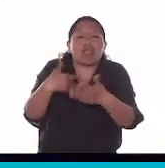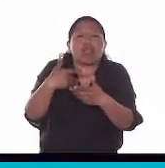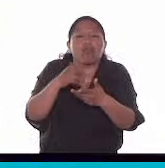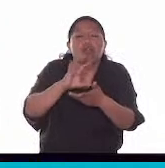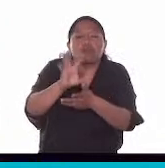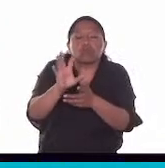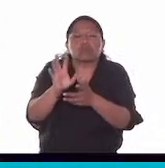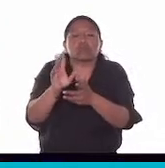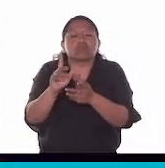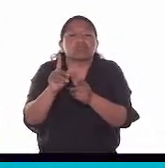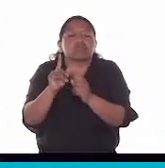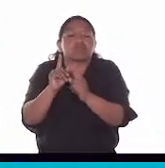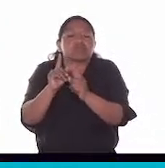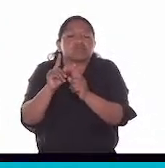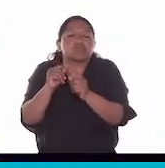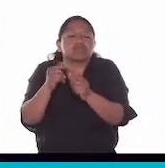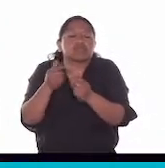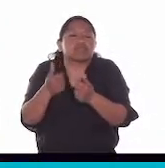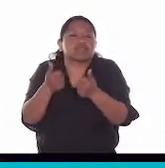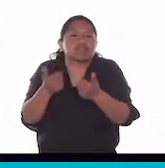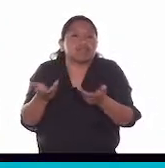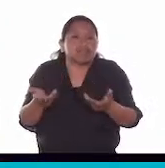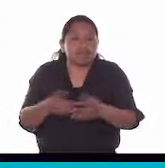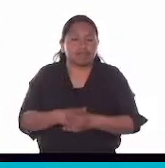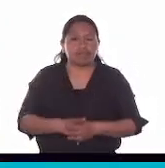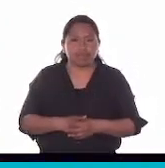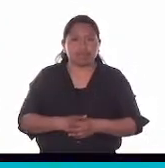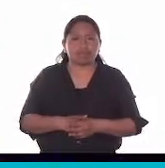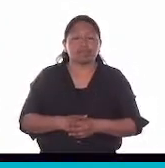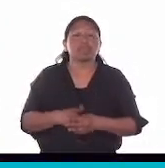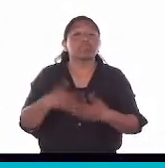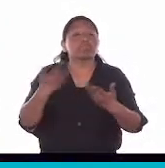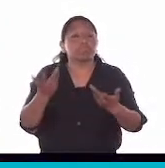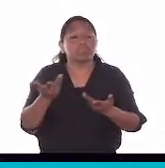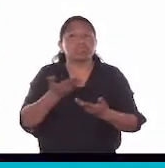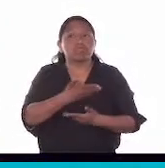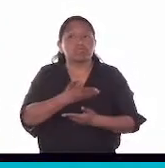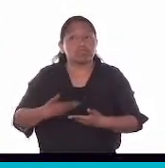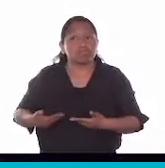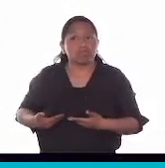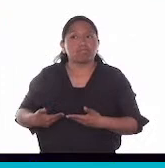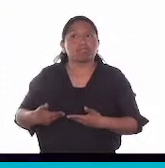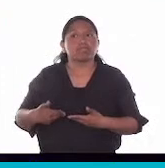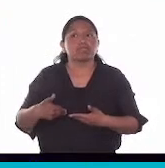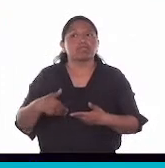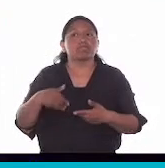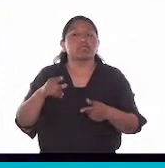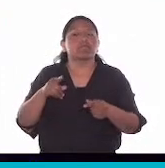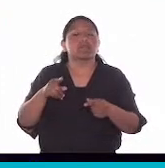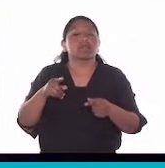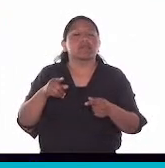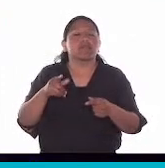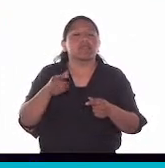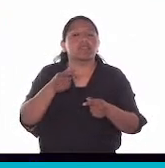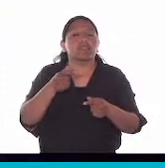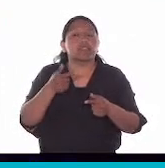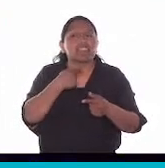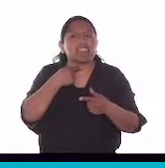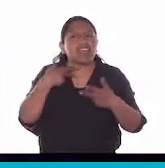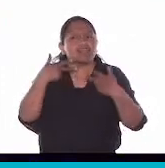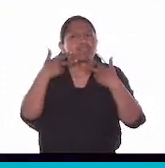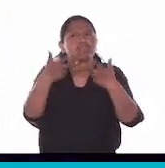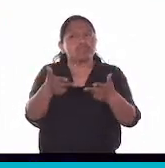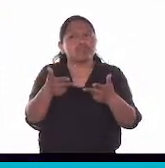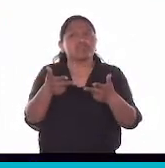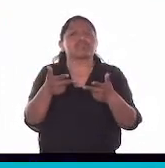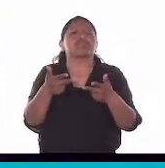de la provincia de Buenos Aires por eso señor presidente no quería dejar pasar esta oportunidad para nuevamente